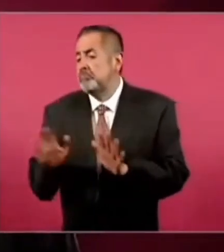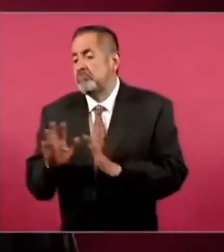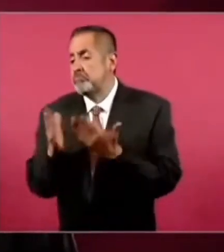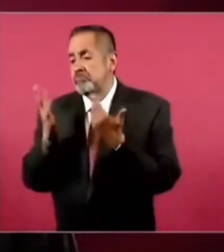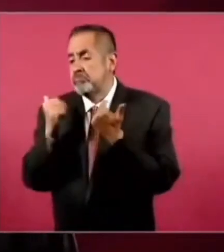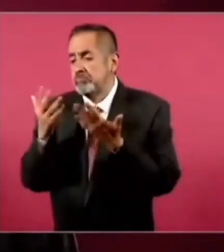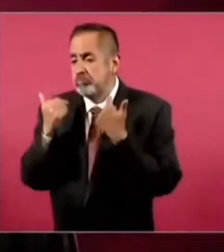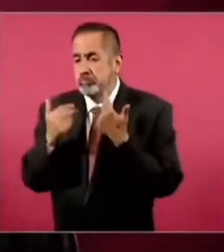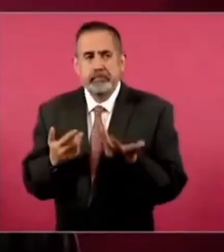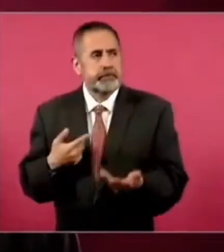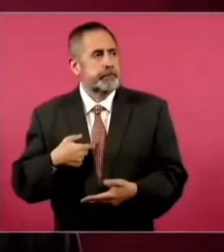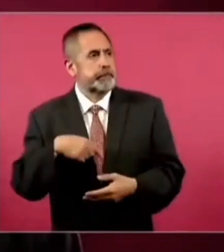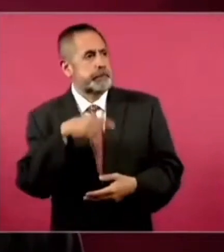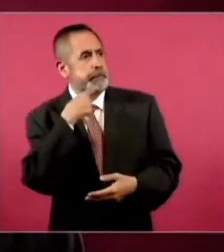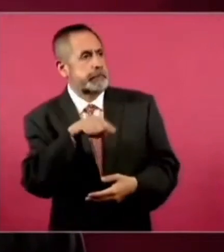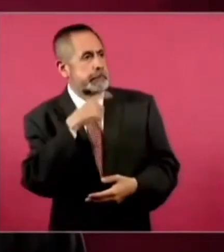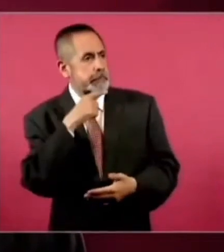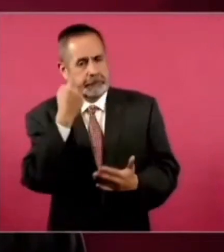medicinas,